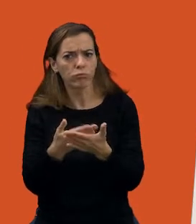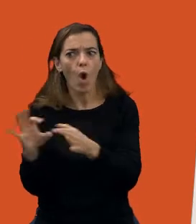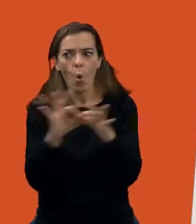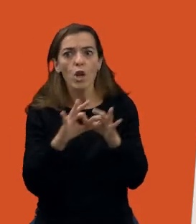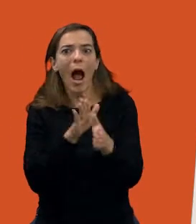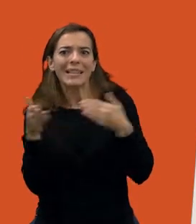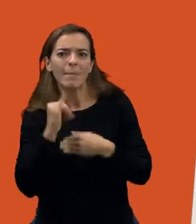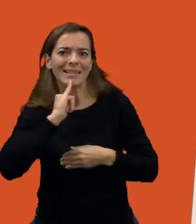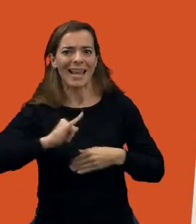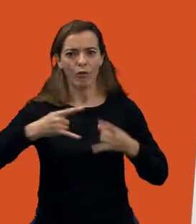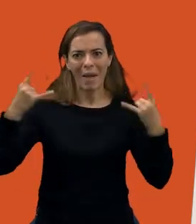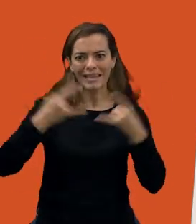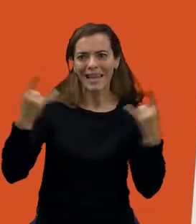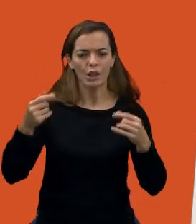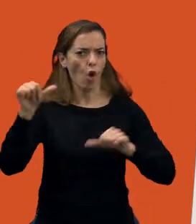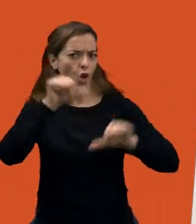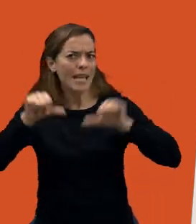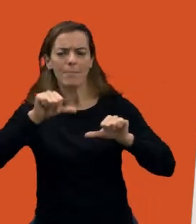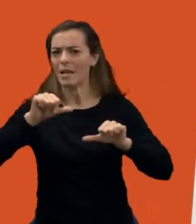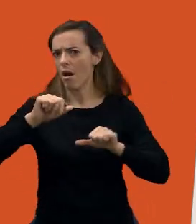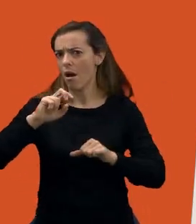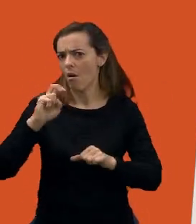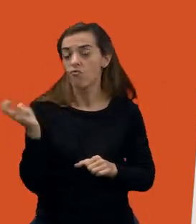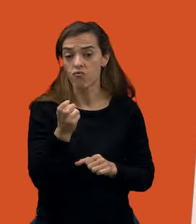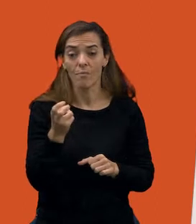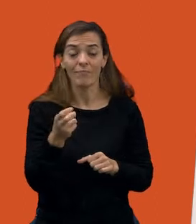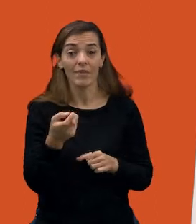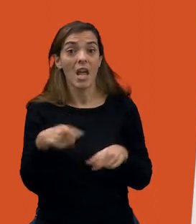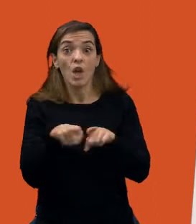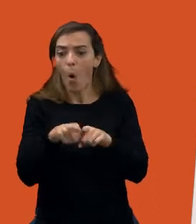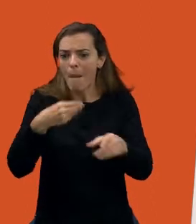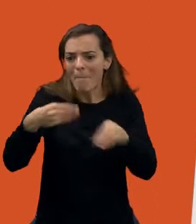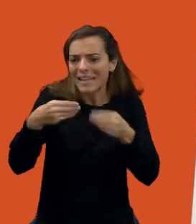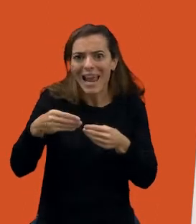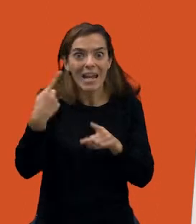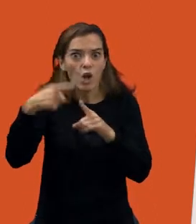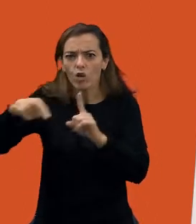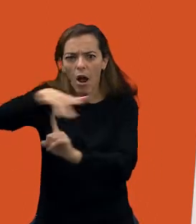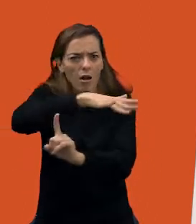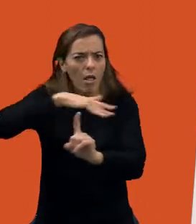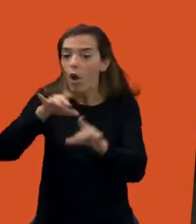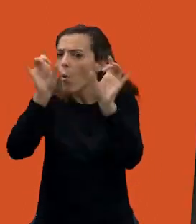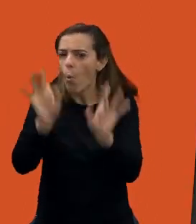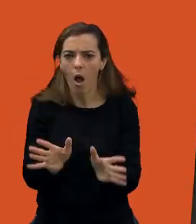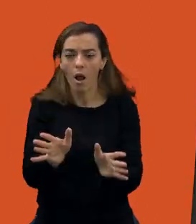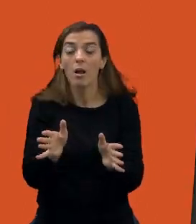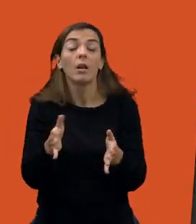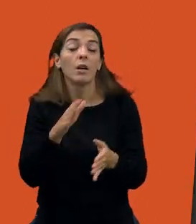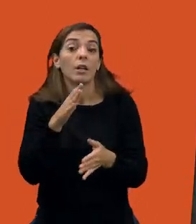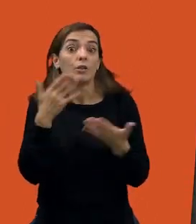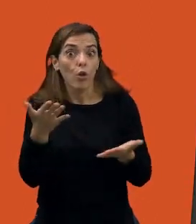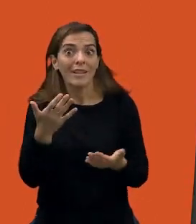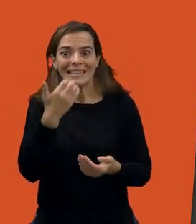campos electromagnéticos, por relaciones químicas y lo mismo con los materiales y con todo lo que nos rodea. Entonces es verdad que